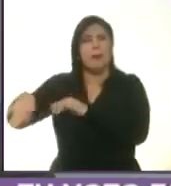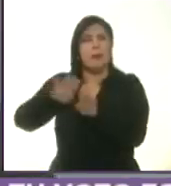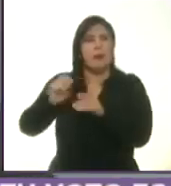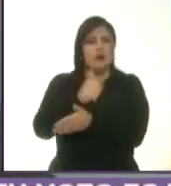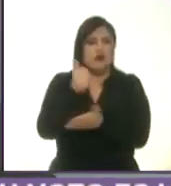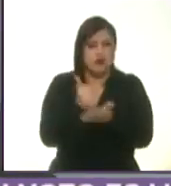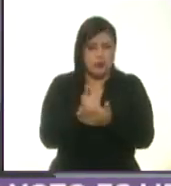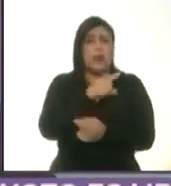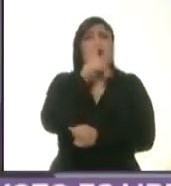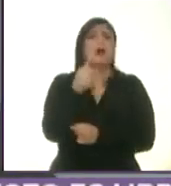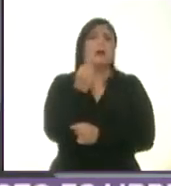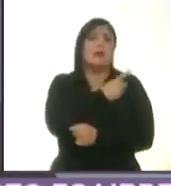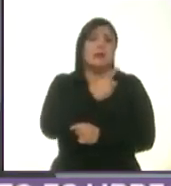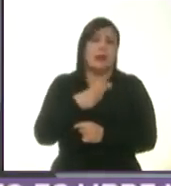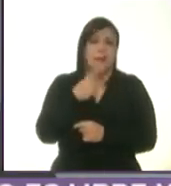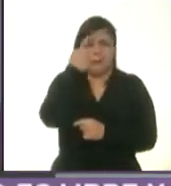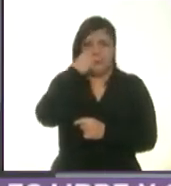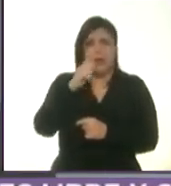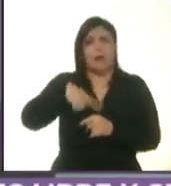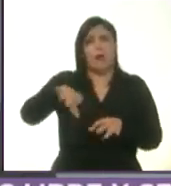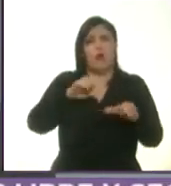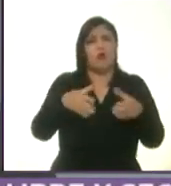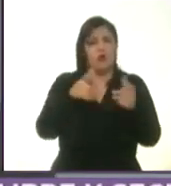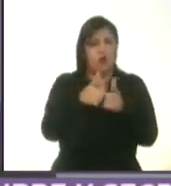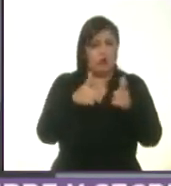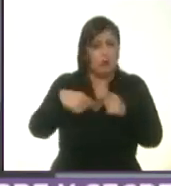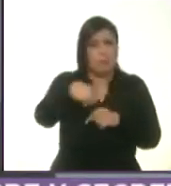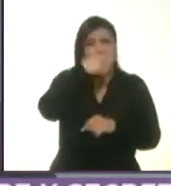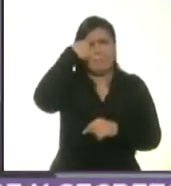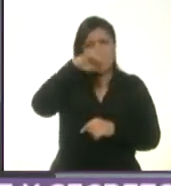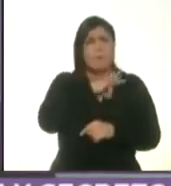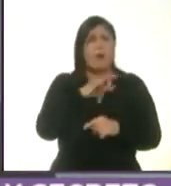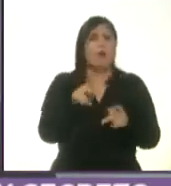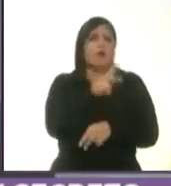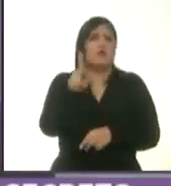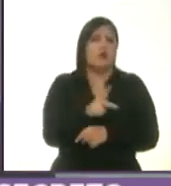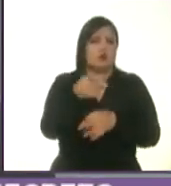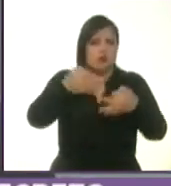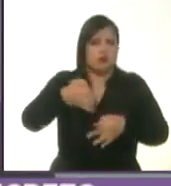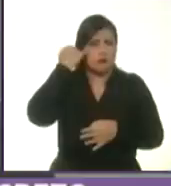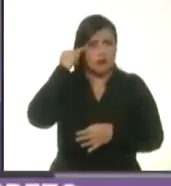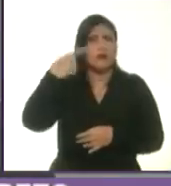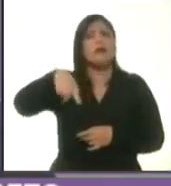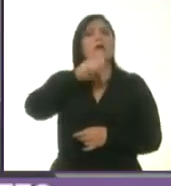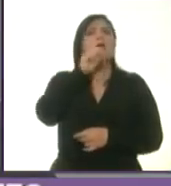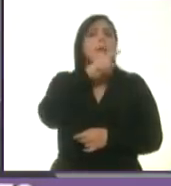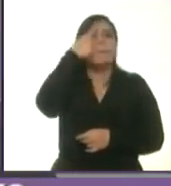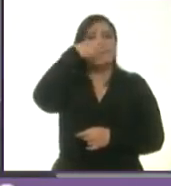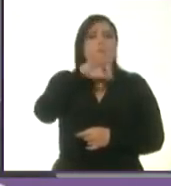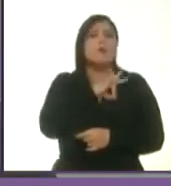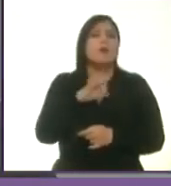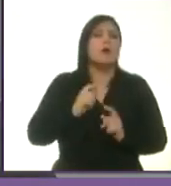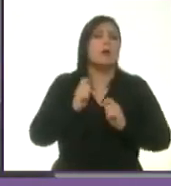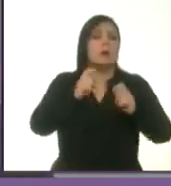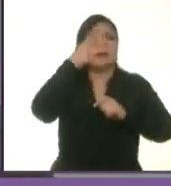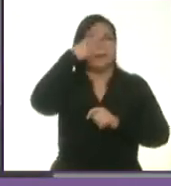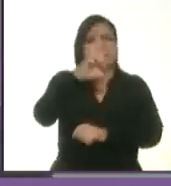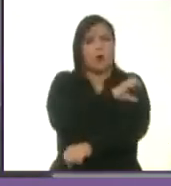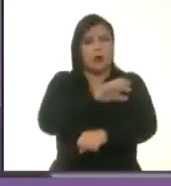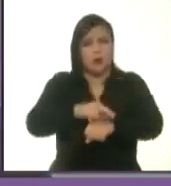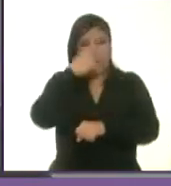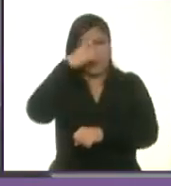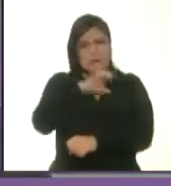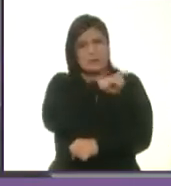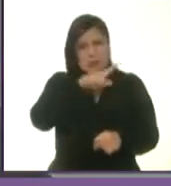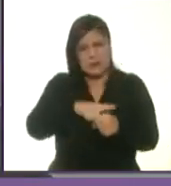integrar un parlamento de pueblos originarios que a su vez nombrará una coordinación especial para establecer las políticas públicas